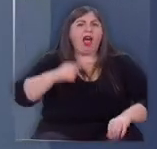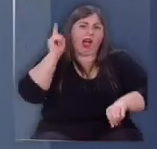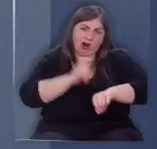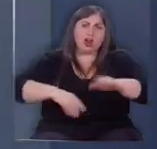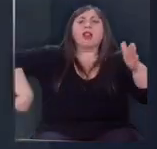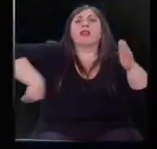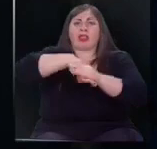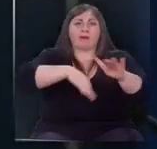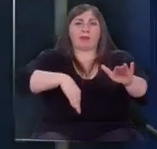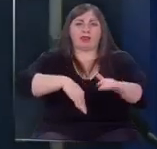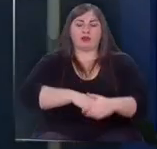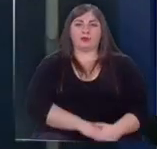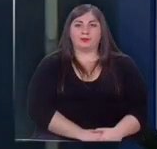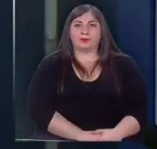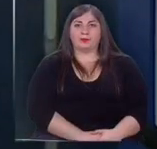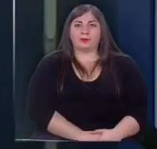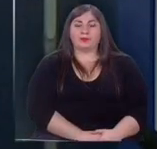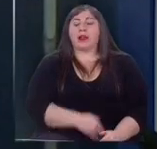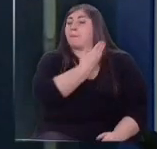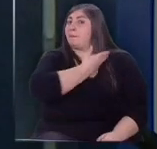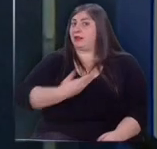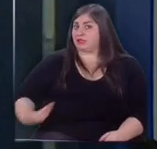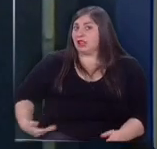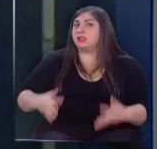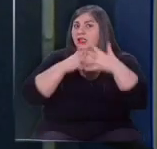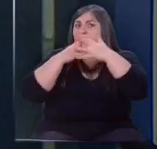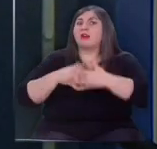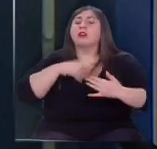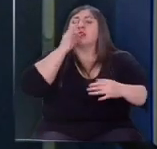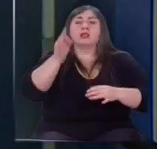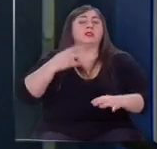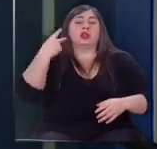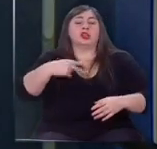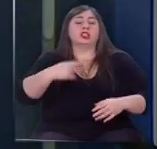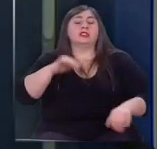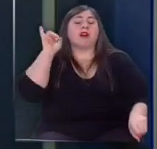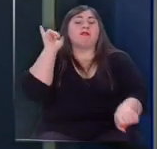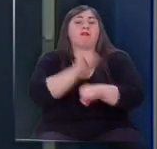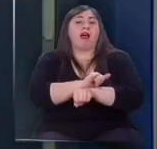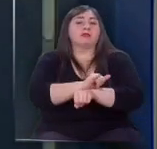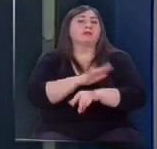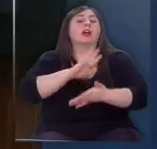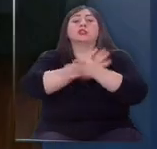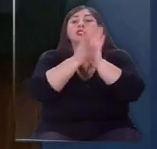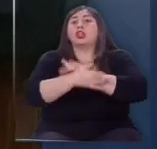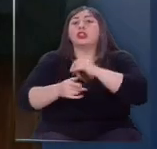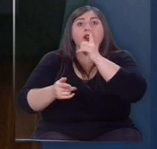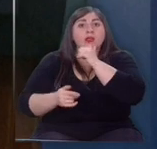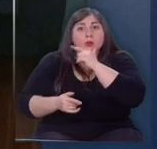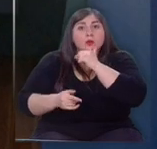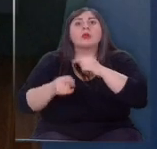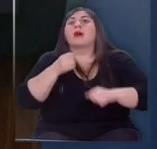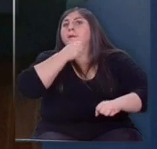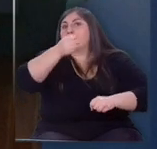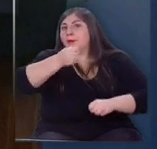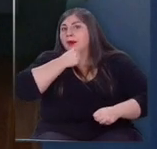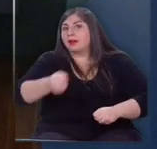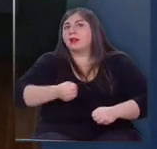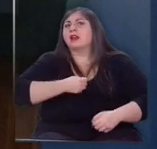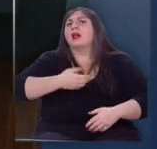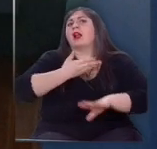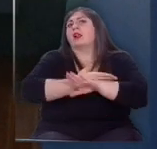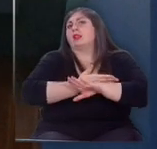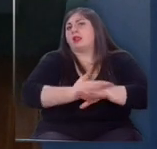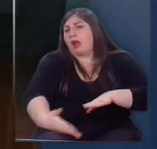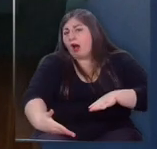de despedirlo. El mandatario norteamericano insiste en tachar como noticias falsas todos los cuestionamientos de la prensa a la tardía